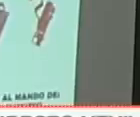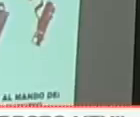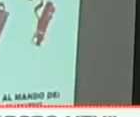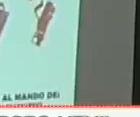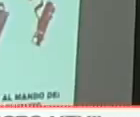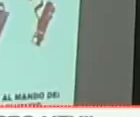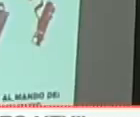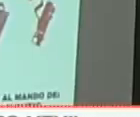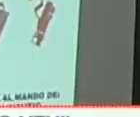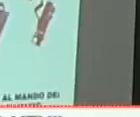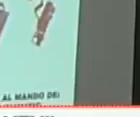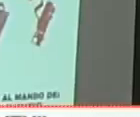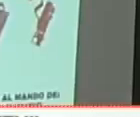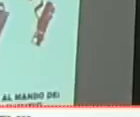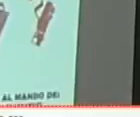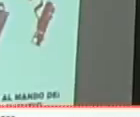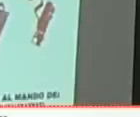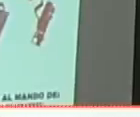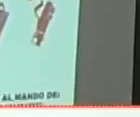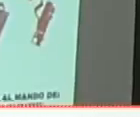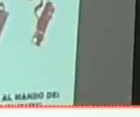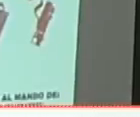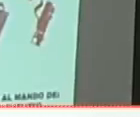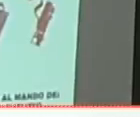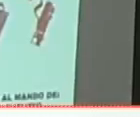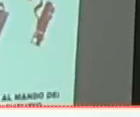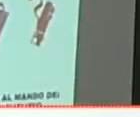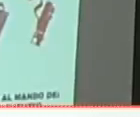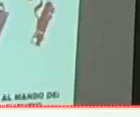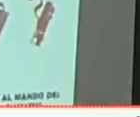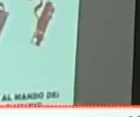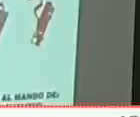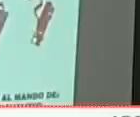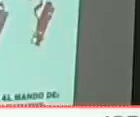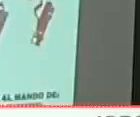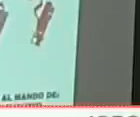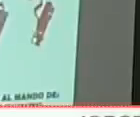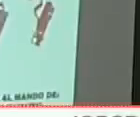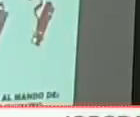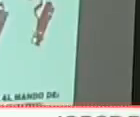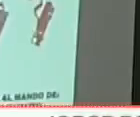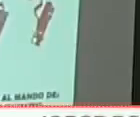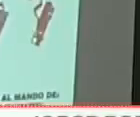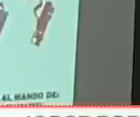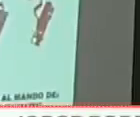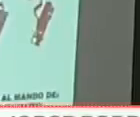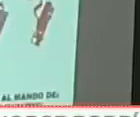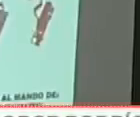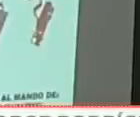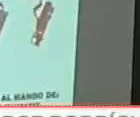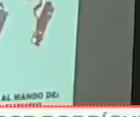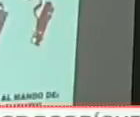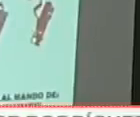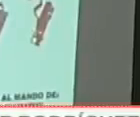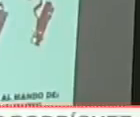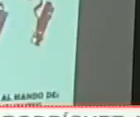ambulancias, 5 ballenas de la Guardia Nacional, que fueron los que se metieron por la parte posterior